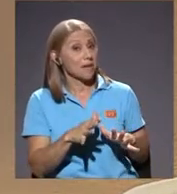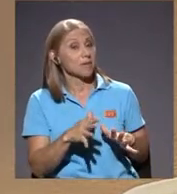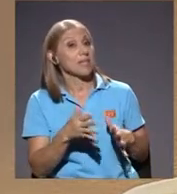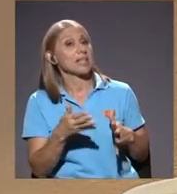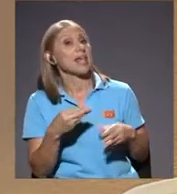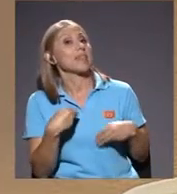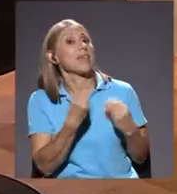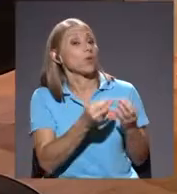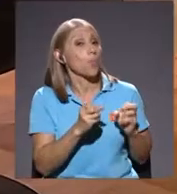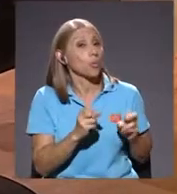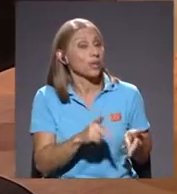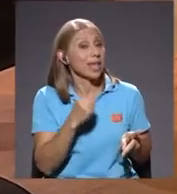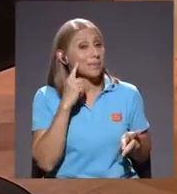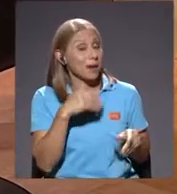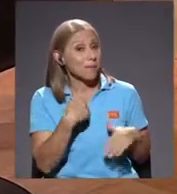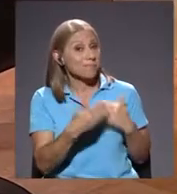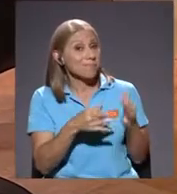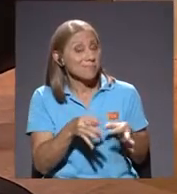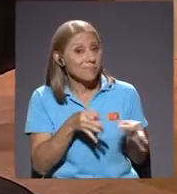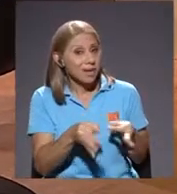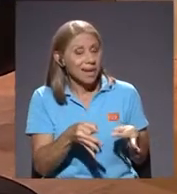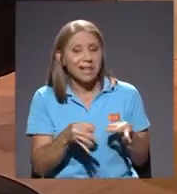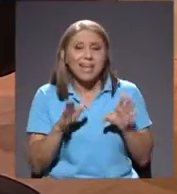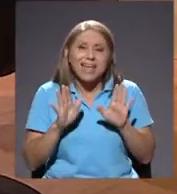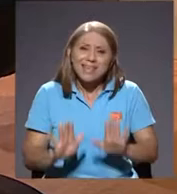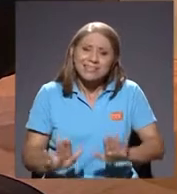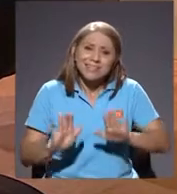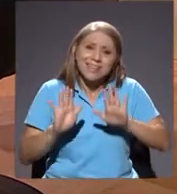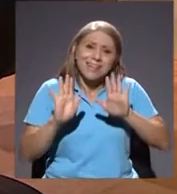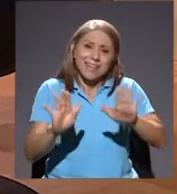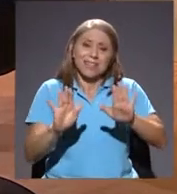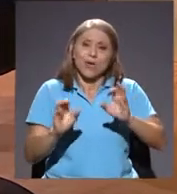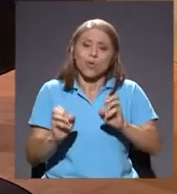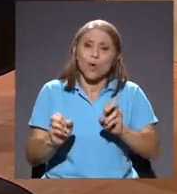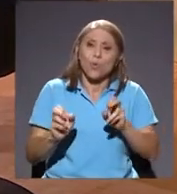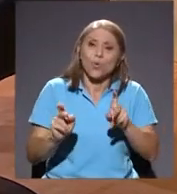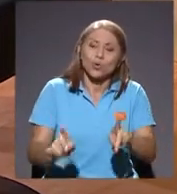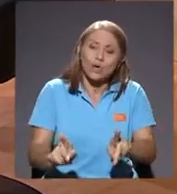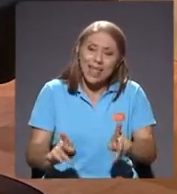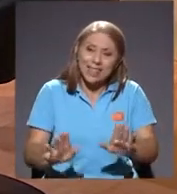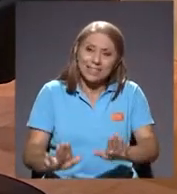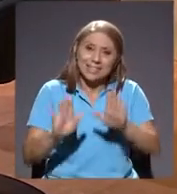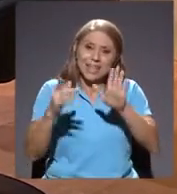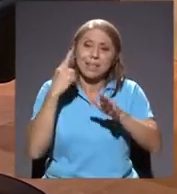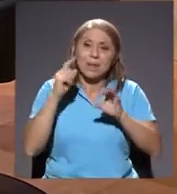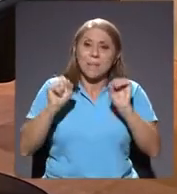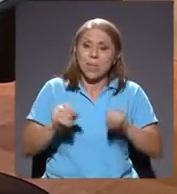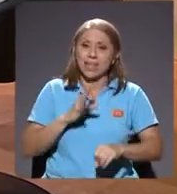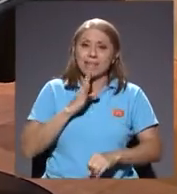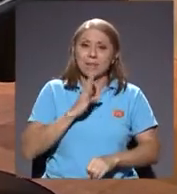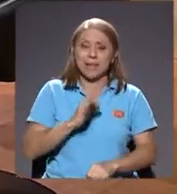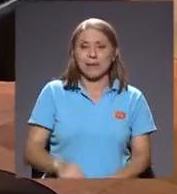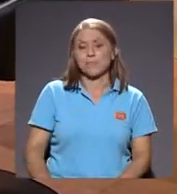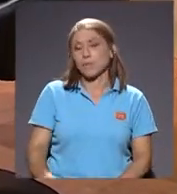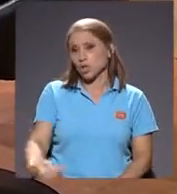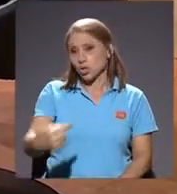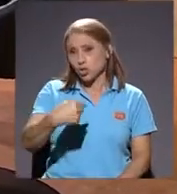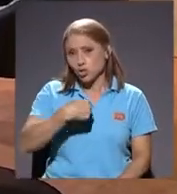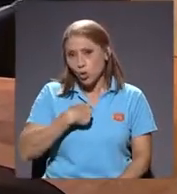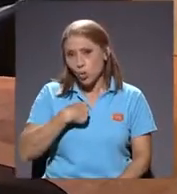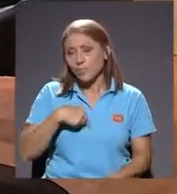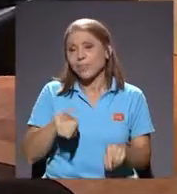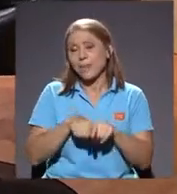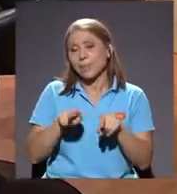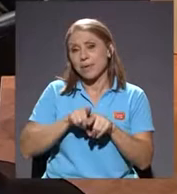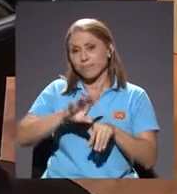excelente me parece una oportunidad extraordinaria de poder intervenir yo apuntaría a otro elemento